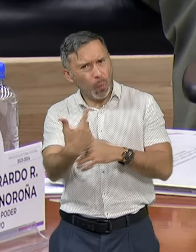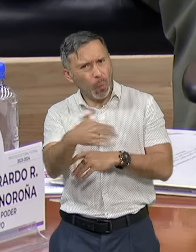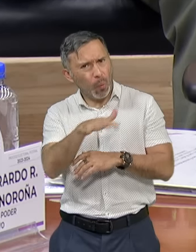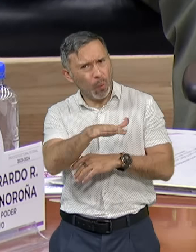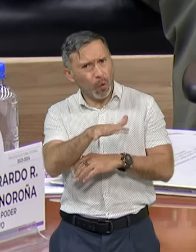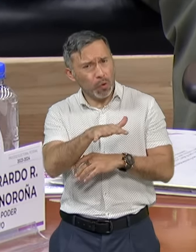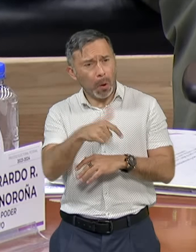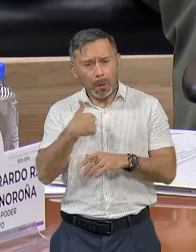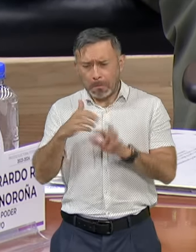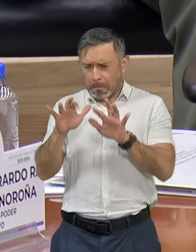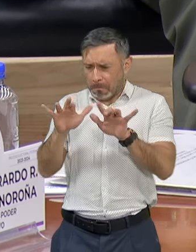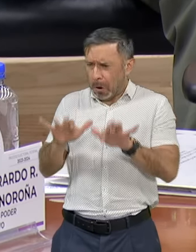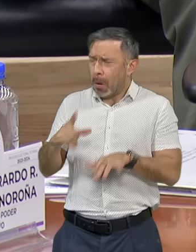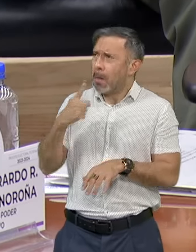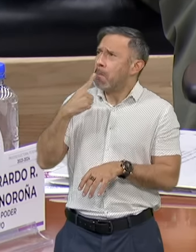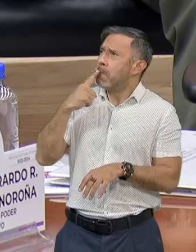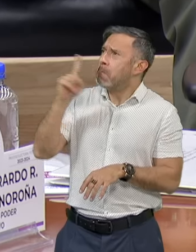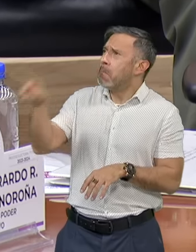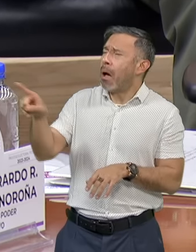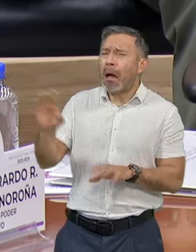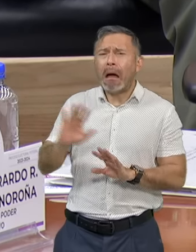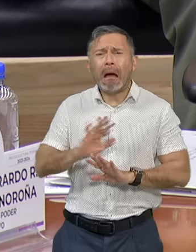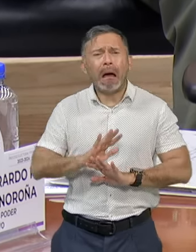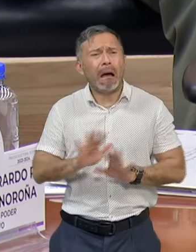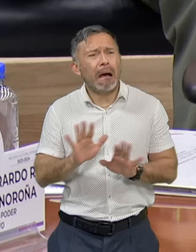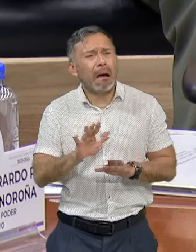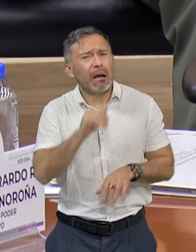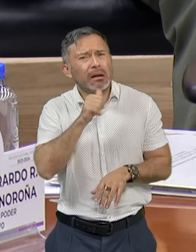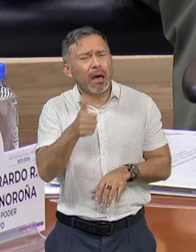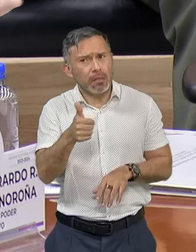procedía perfectamente